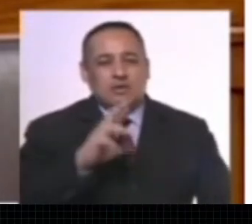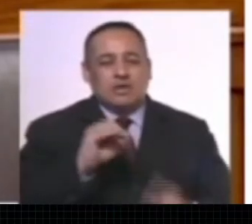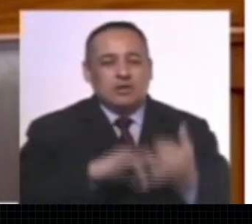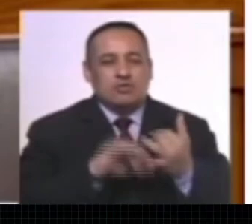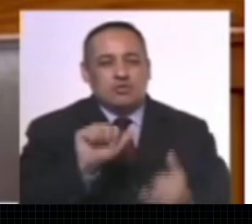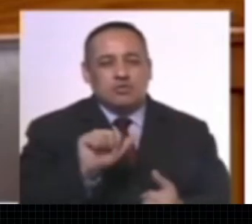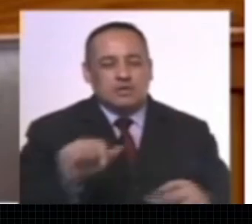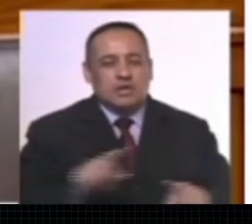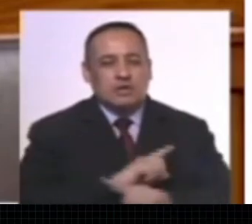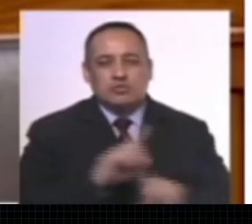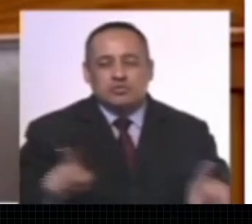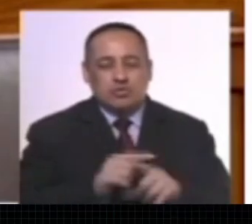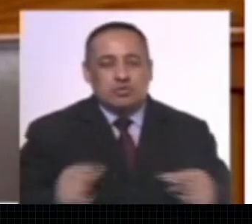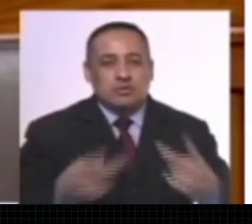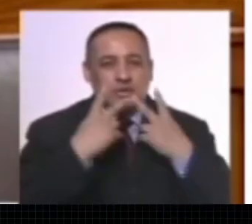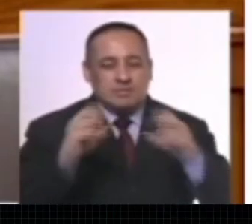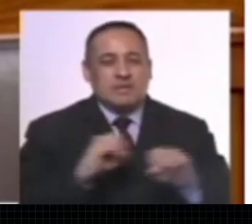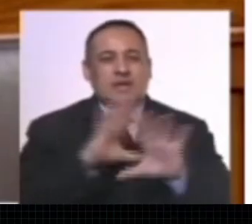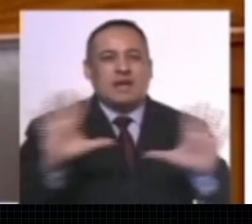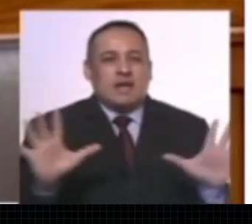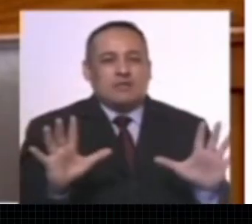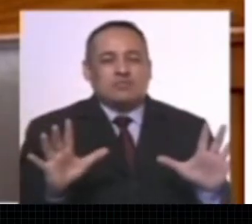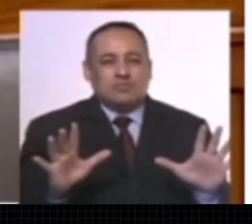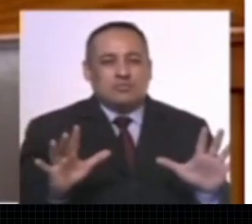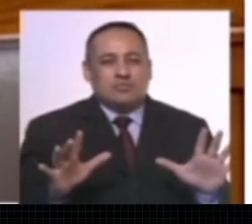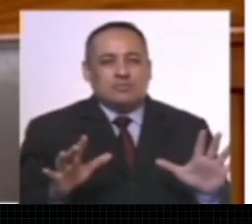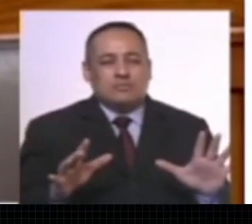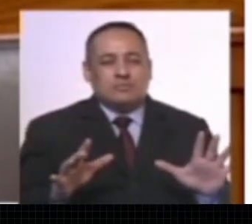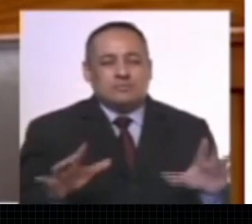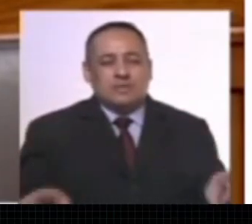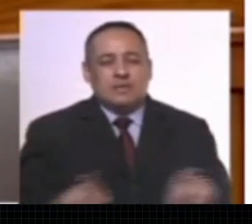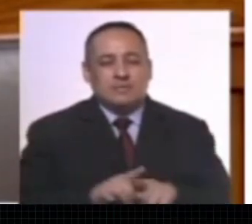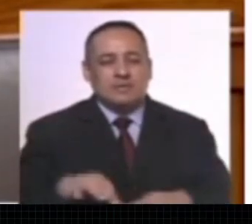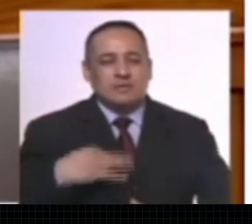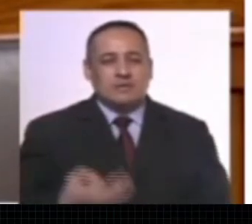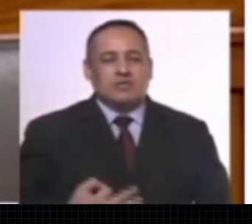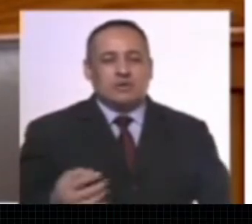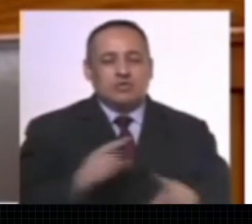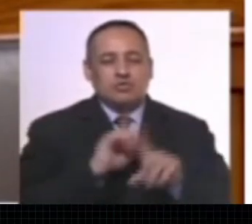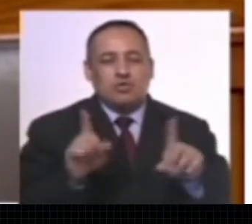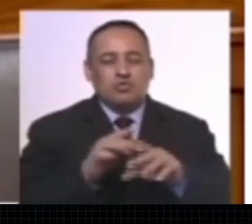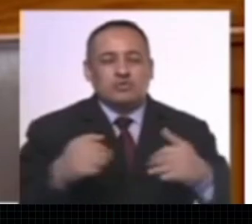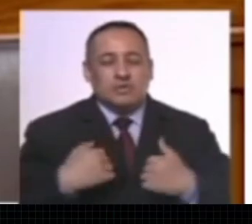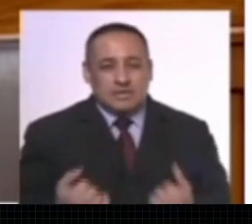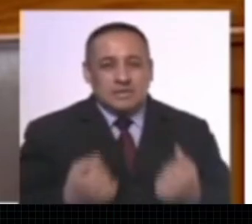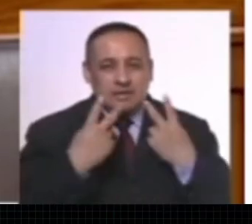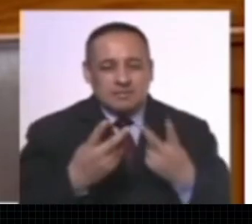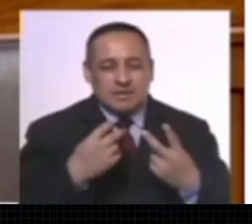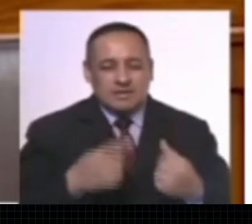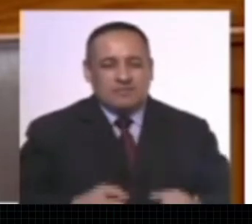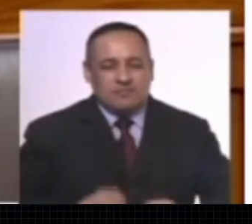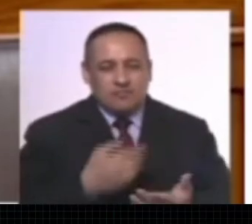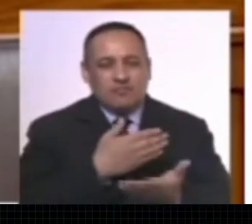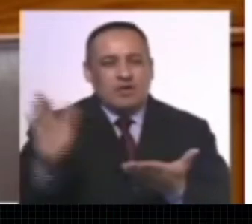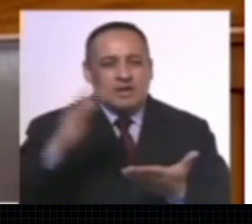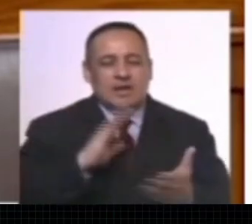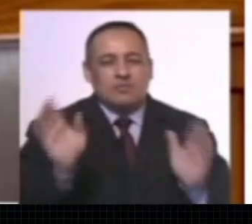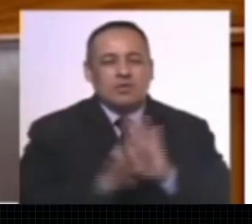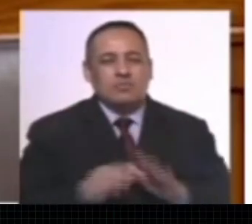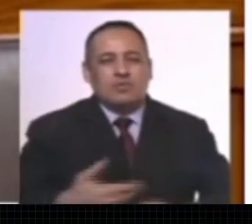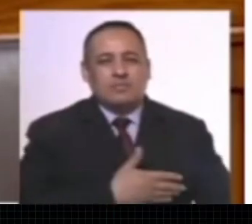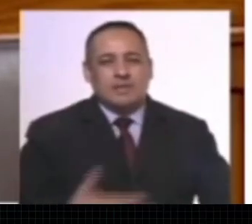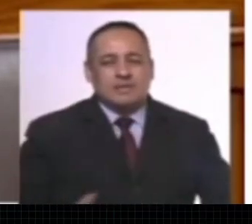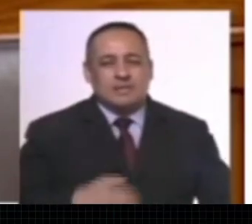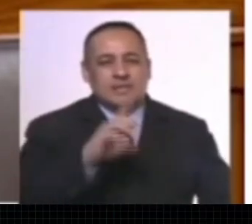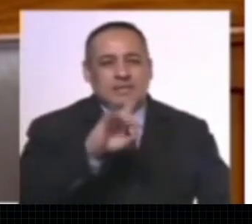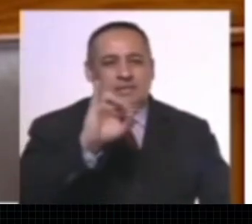Rosa no brilla con luz propia. La señora no brilla y la señora debe estar fuera. Presidenta